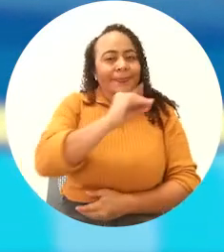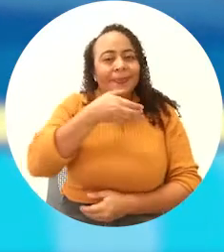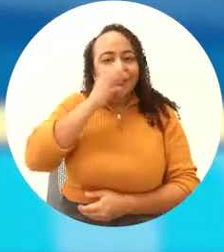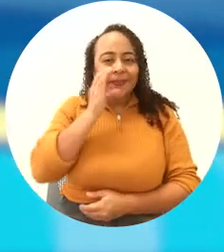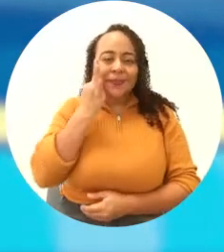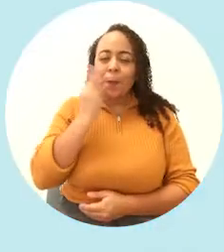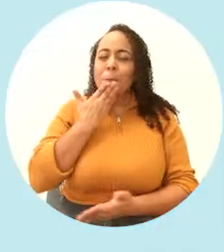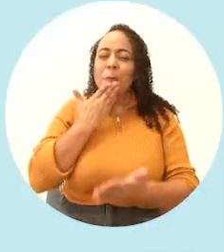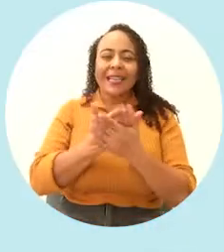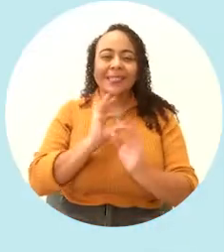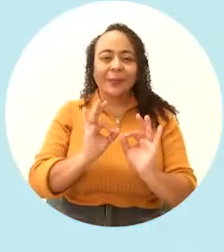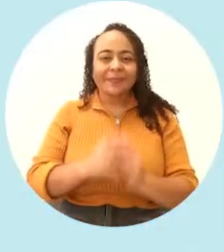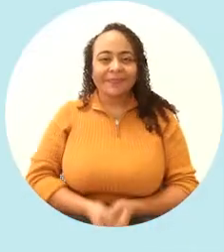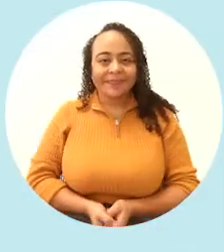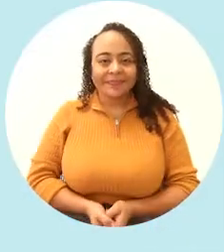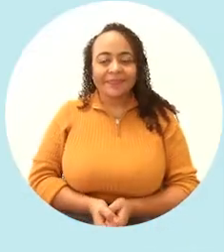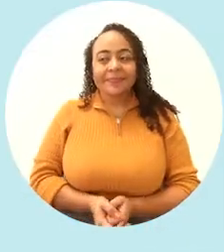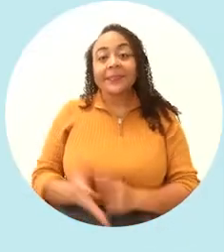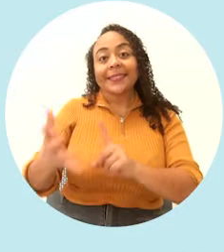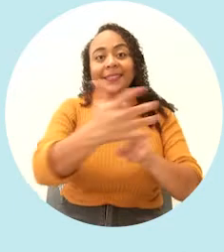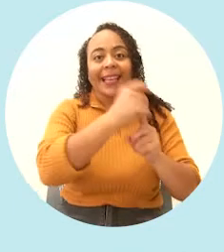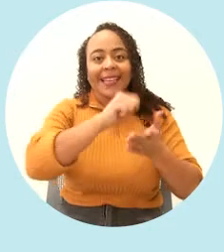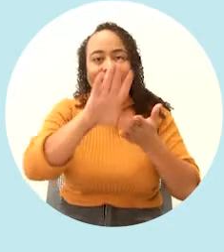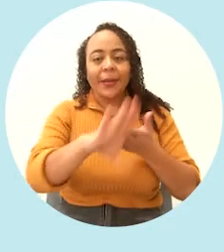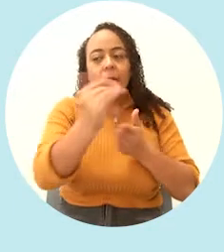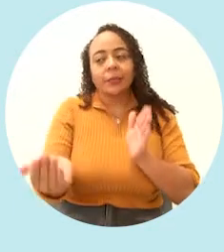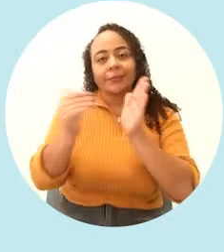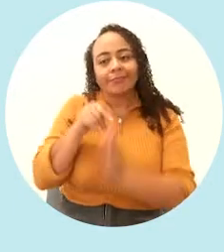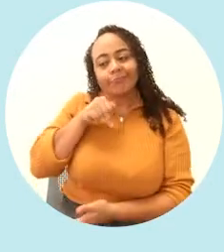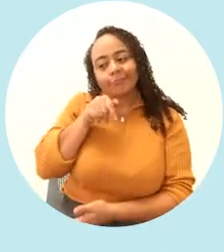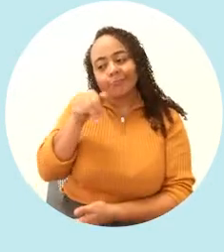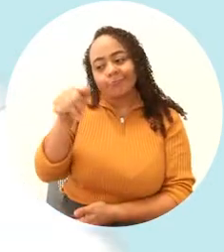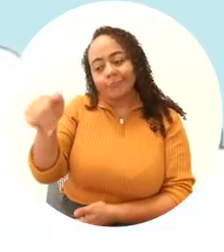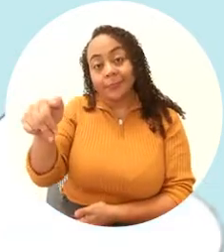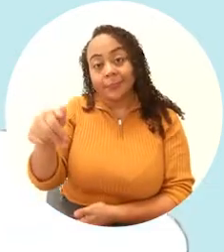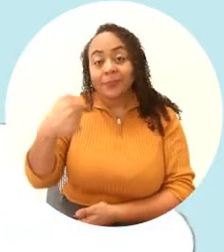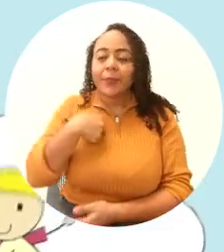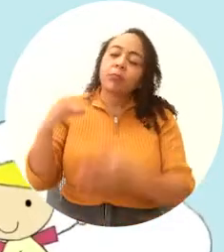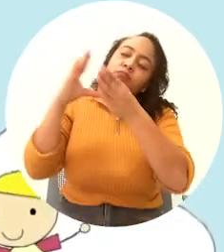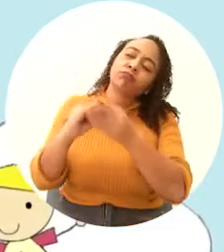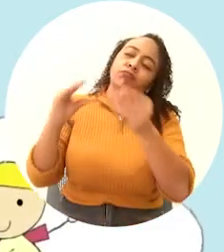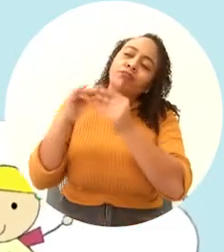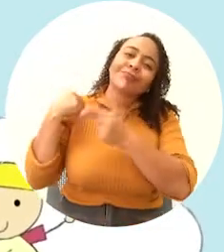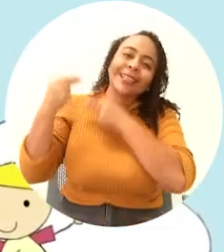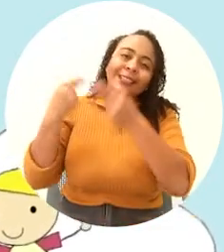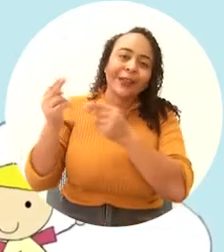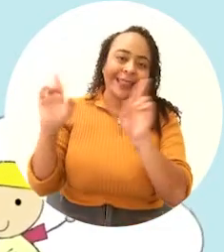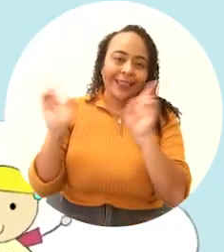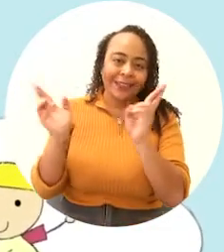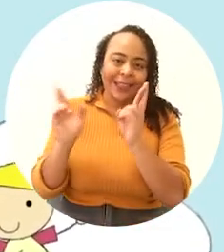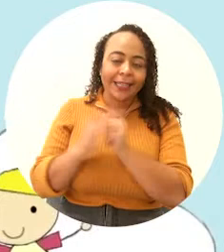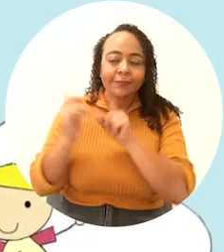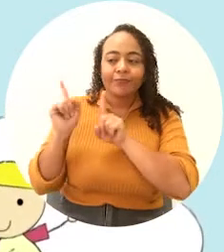frutas buenísimo. Él iba por mí a la escuela y regresábamos a pie. De camino yo le contaba las historias del recreo.